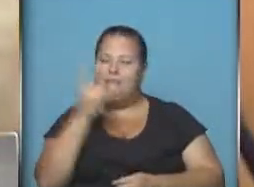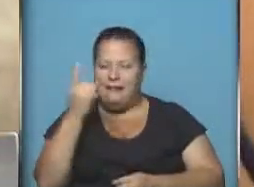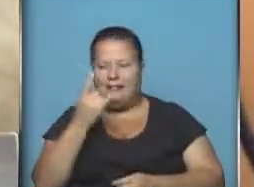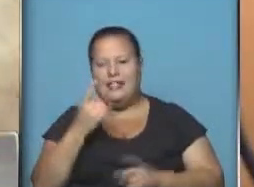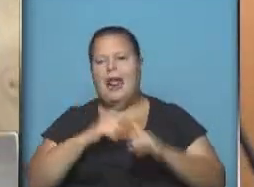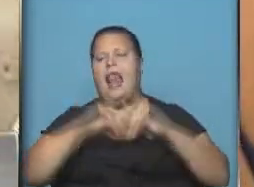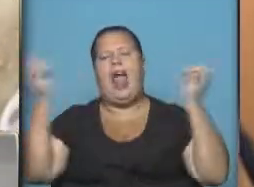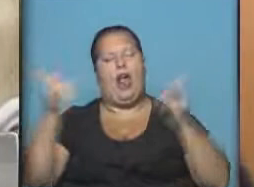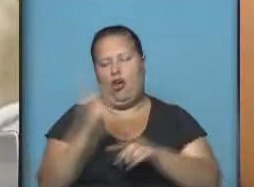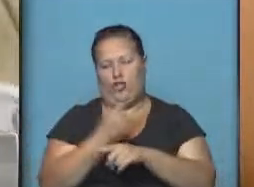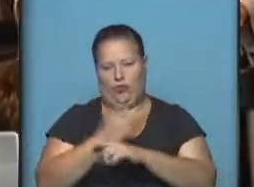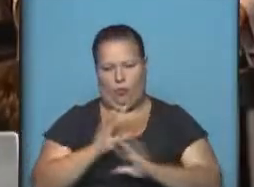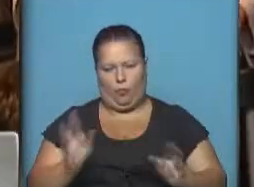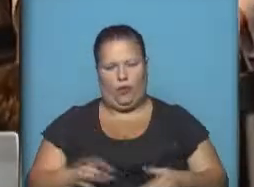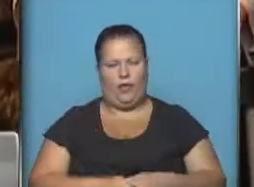ser eterna.